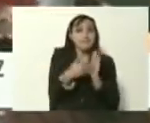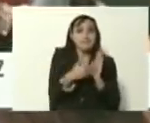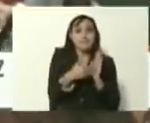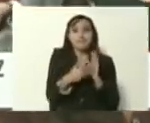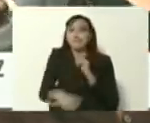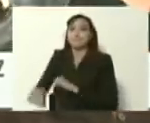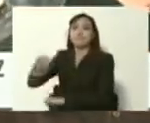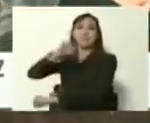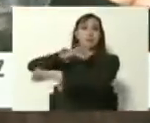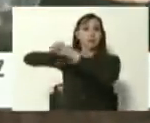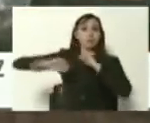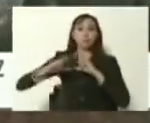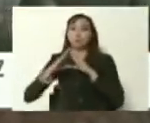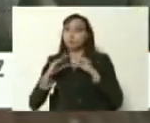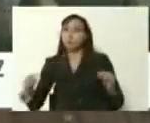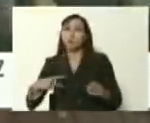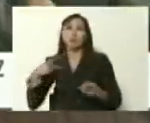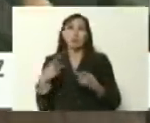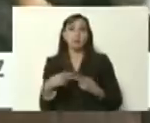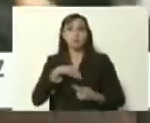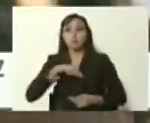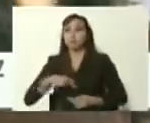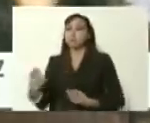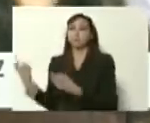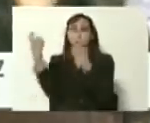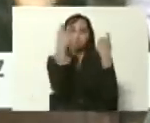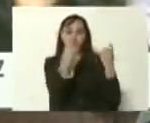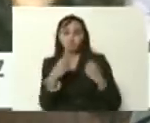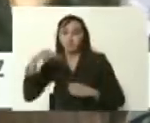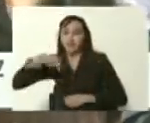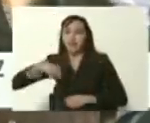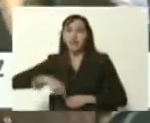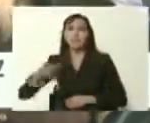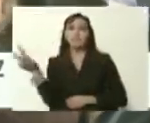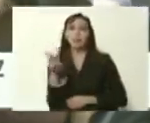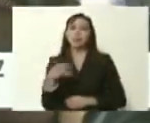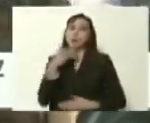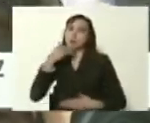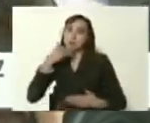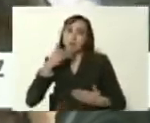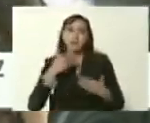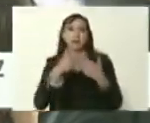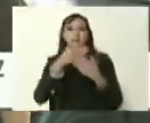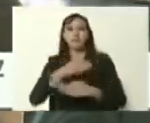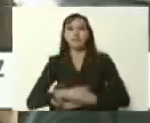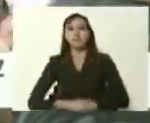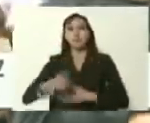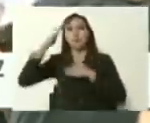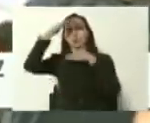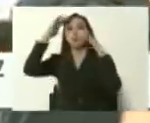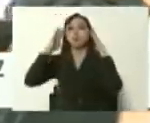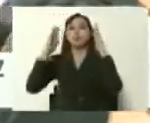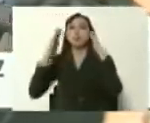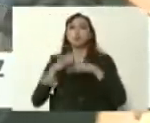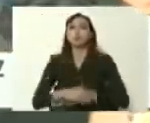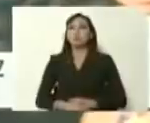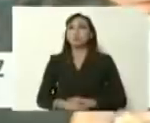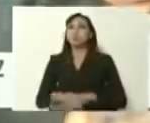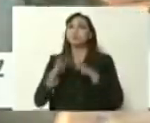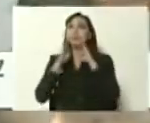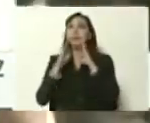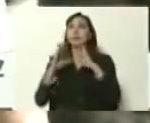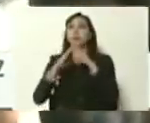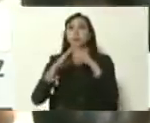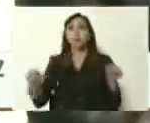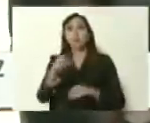los principios y valores que nos dieron nacimiento como república. Gracias por tu atención. Bendiciones para